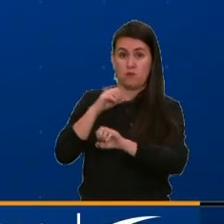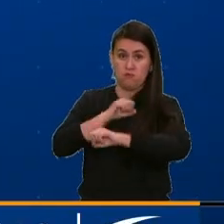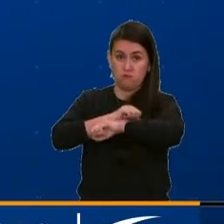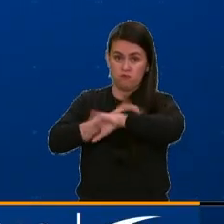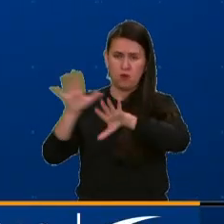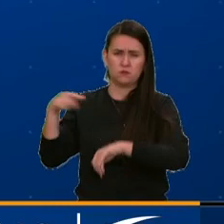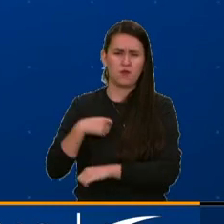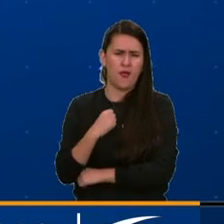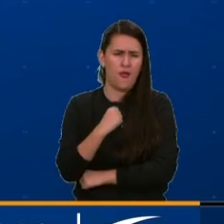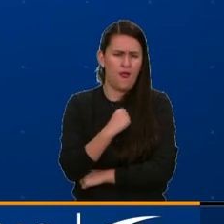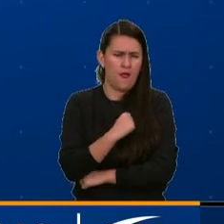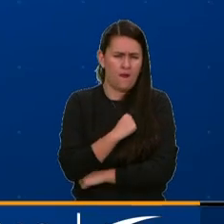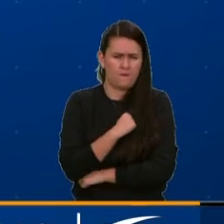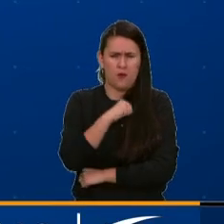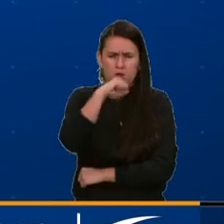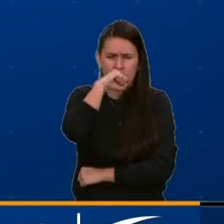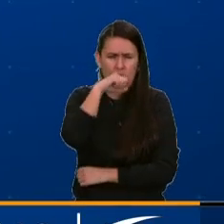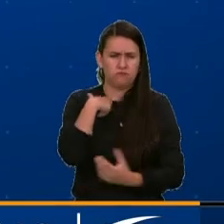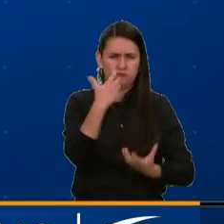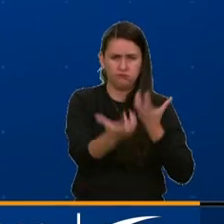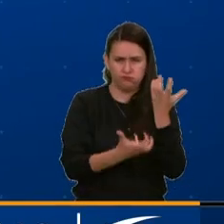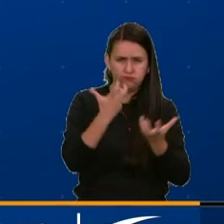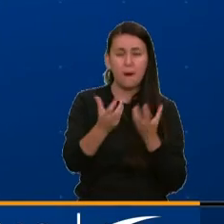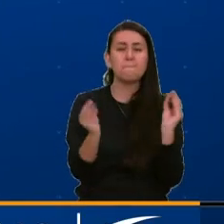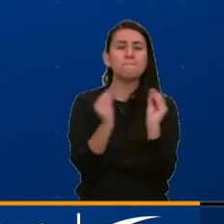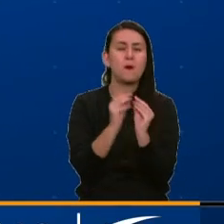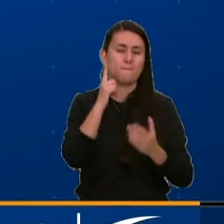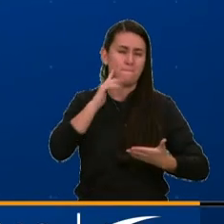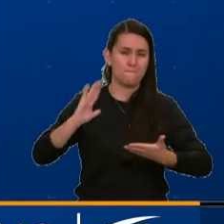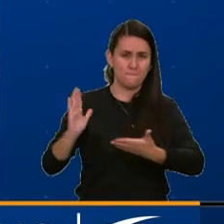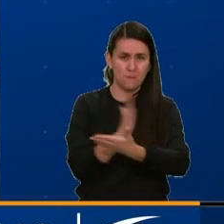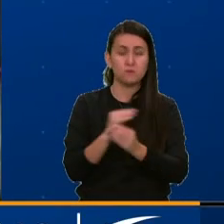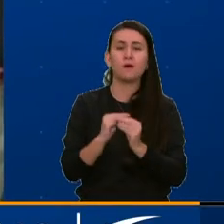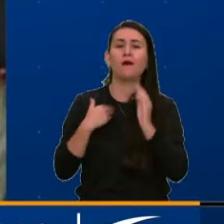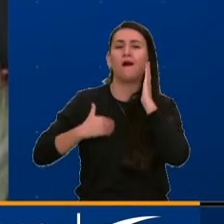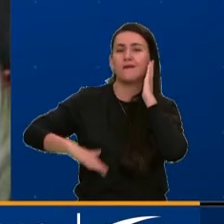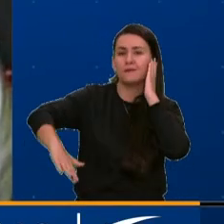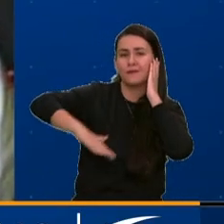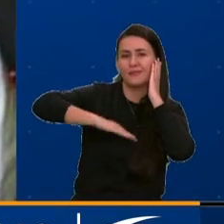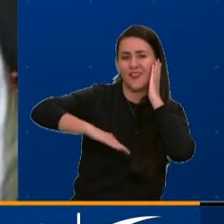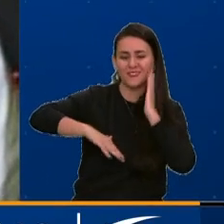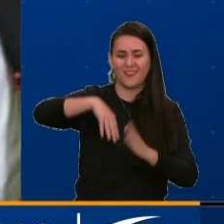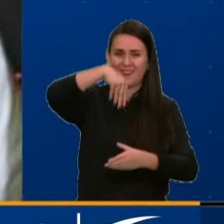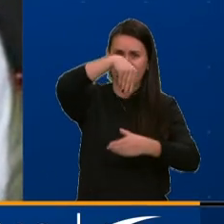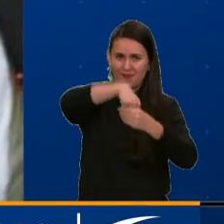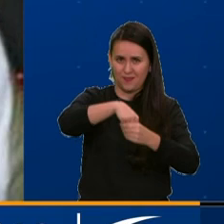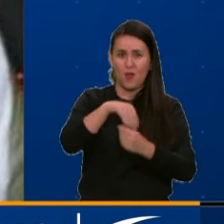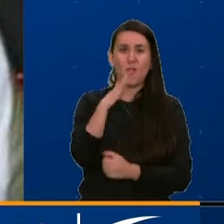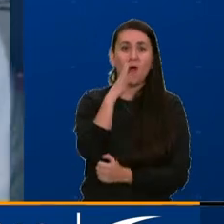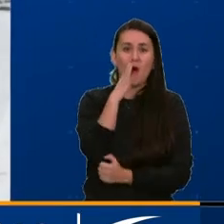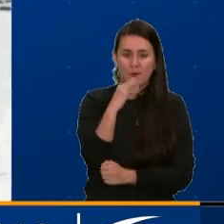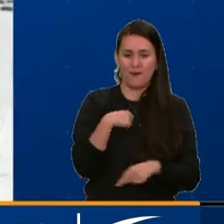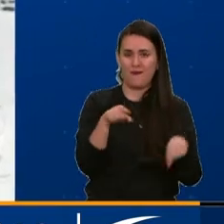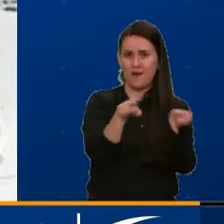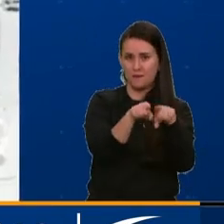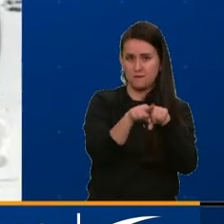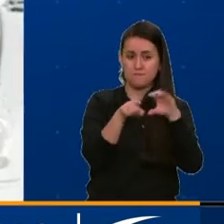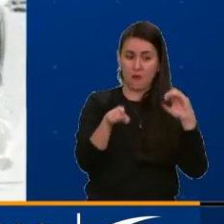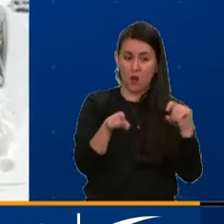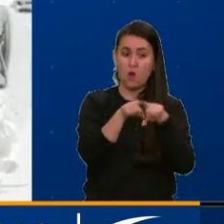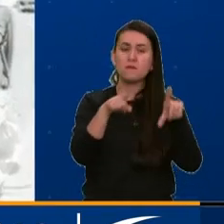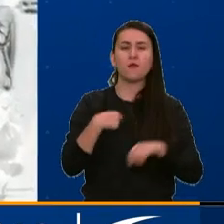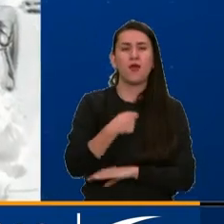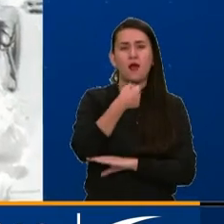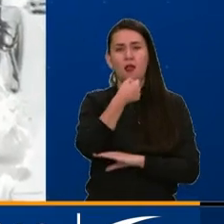un apasionado por la culinaria y la música. También DJ del proyecto musical del artista Matt Black, de su hermano, que es corista